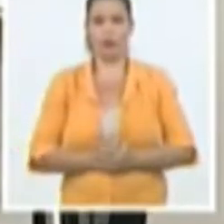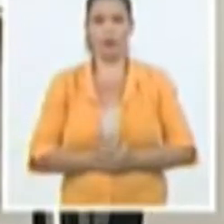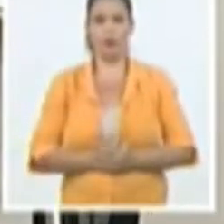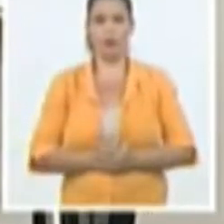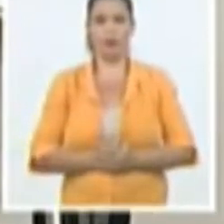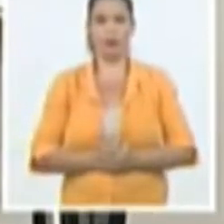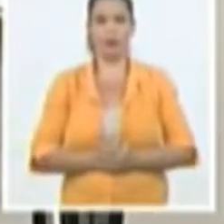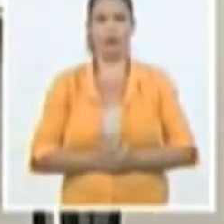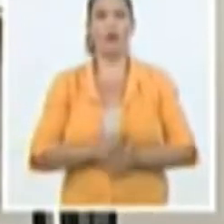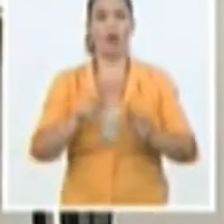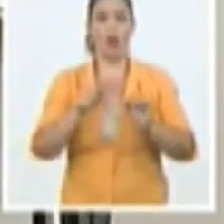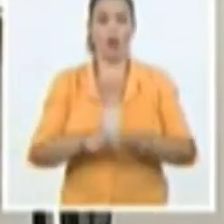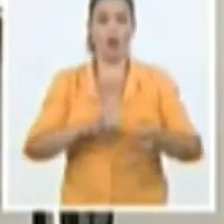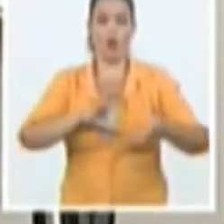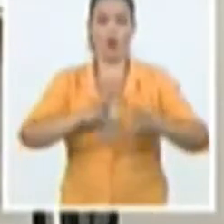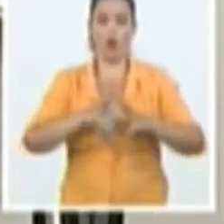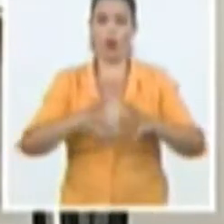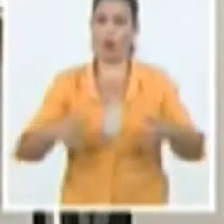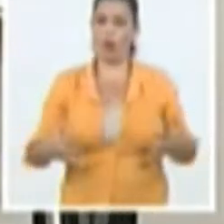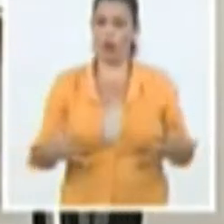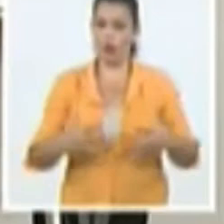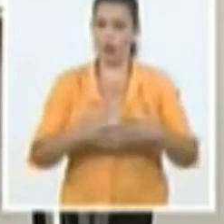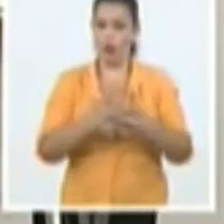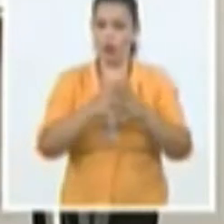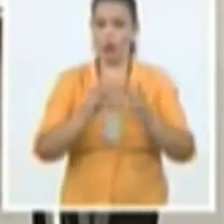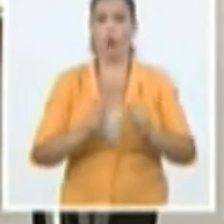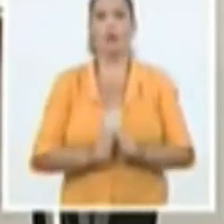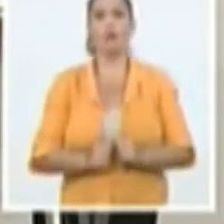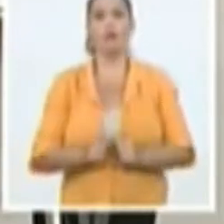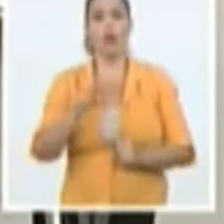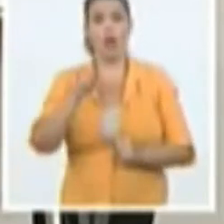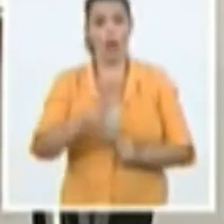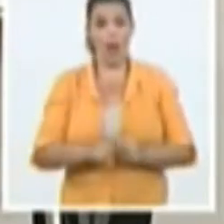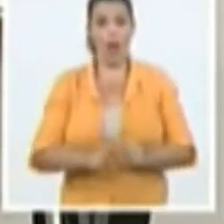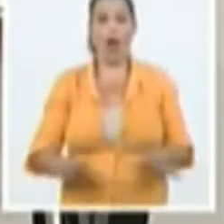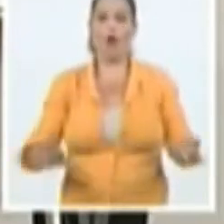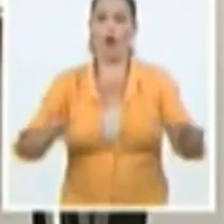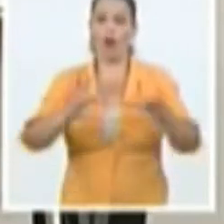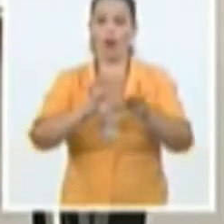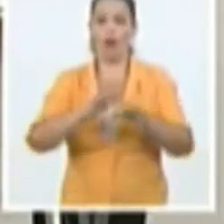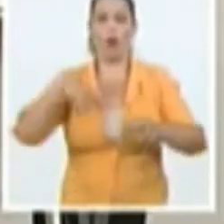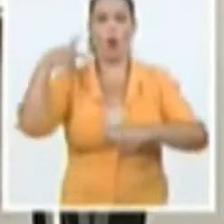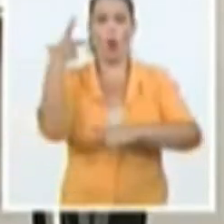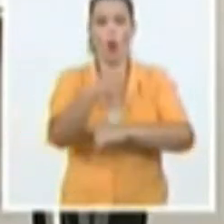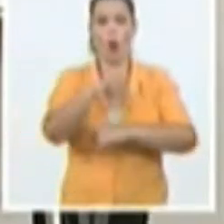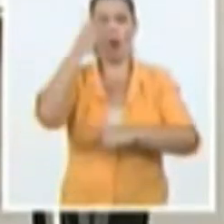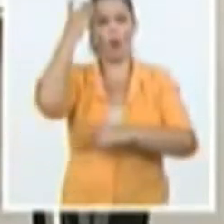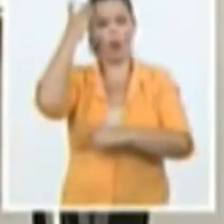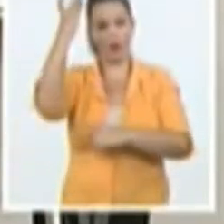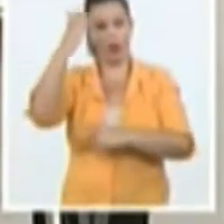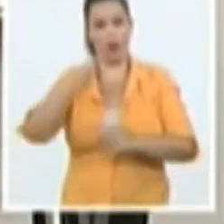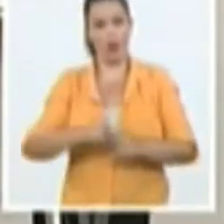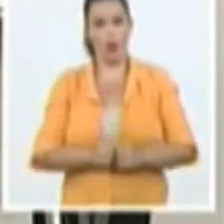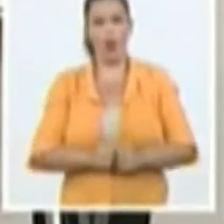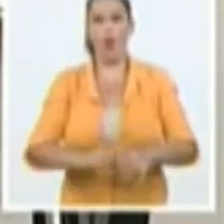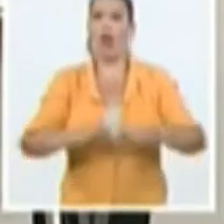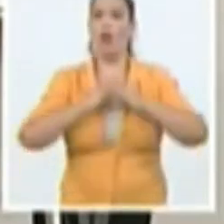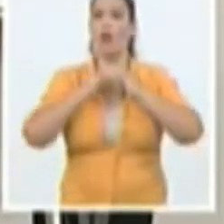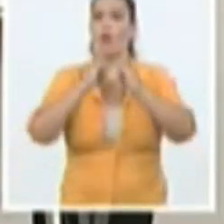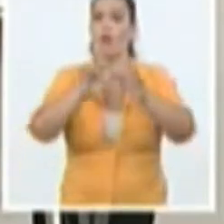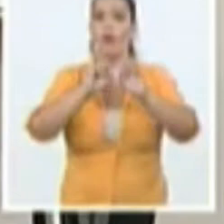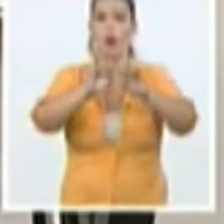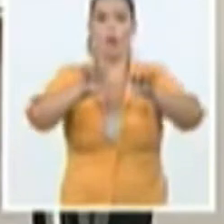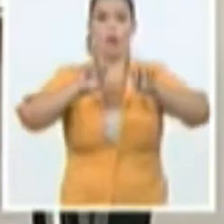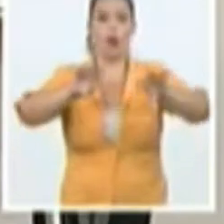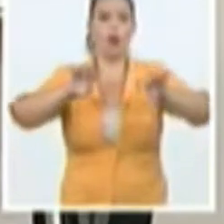aliados, ha fomentado golpes de Estado, propagado rumores falsos, sobornado